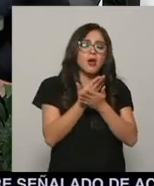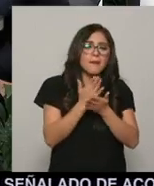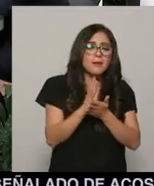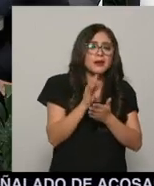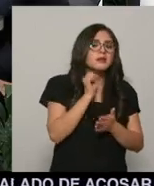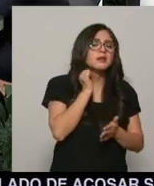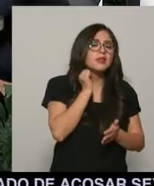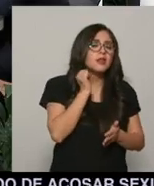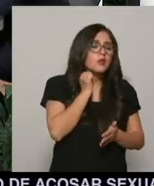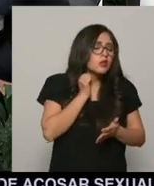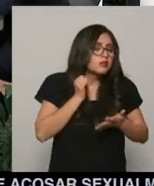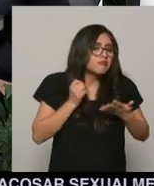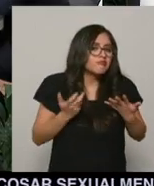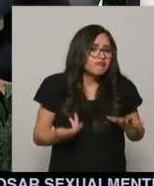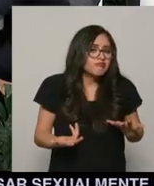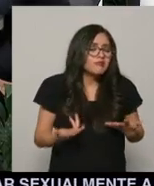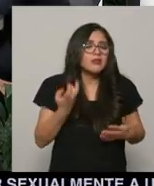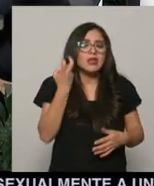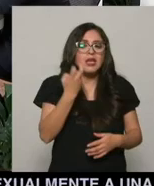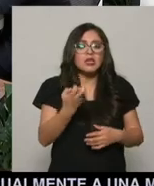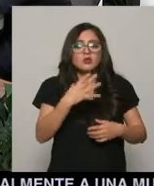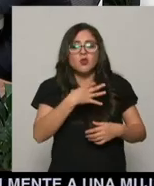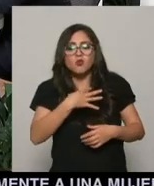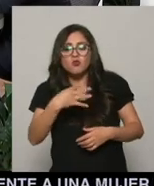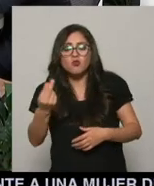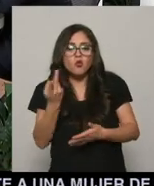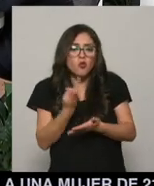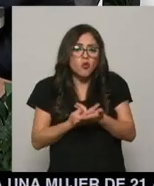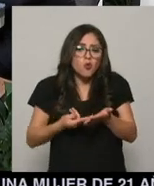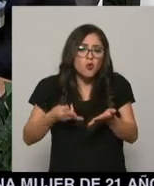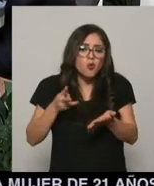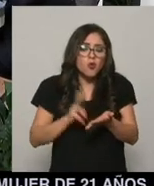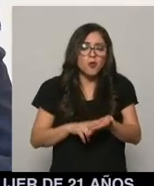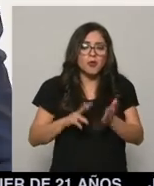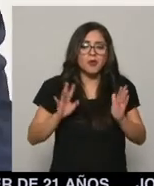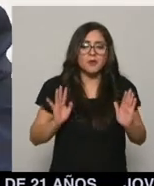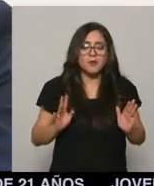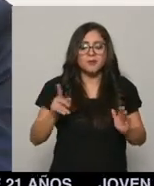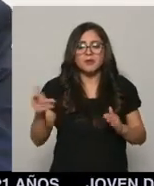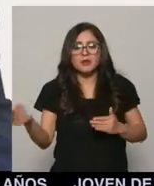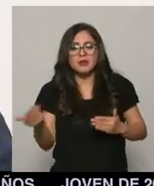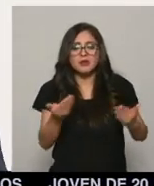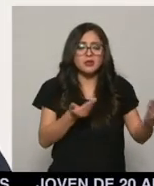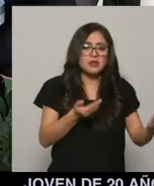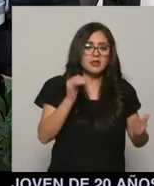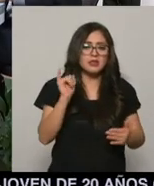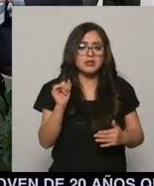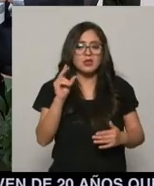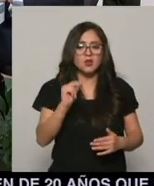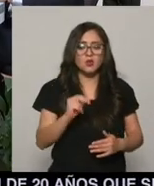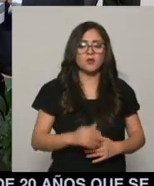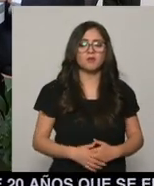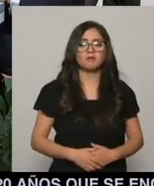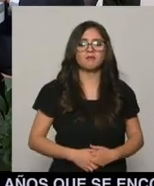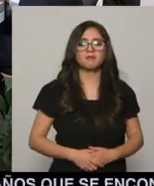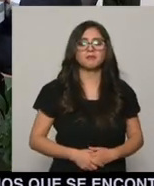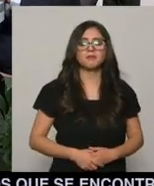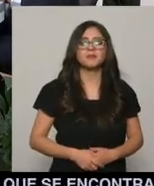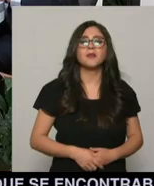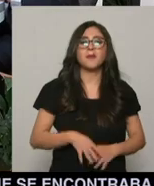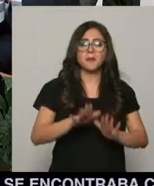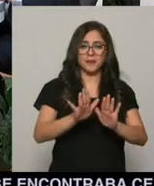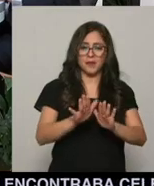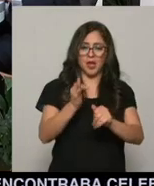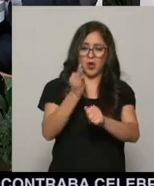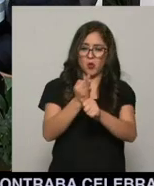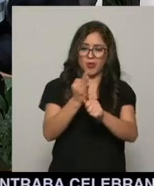Entonces, es un reeleccionismo, es un antirreeleccionismo muy extraño. ¿Les parece que vamos a una